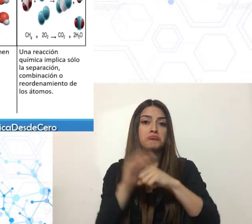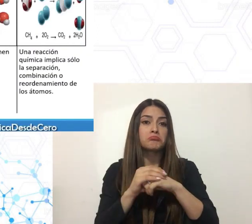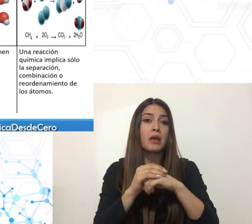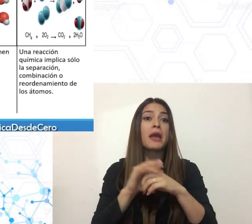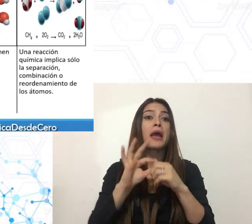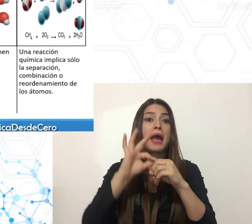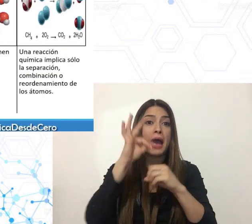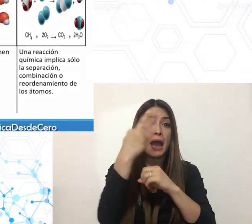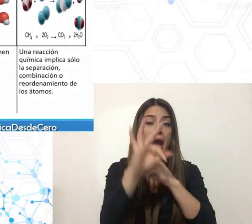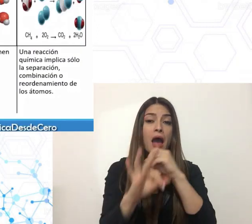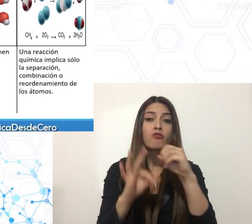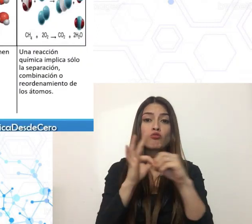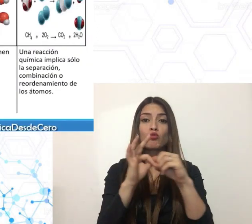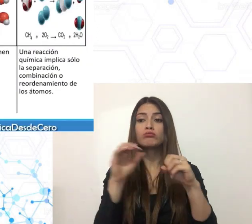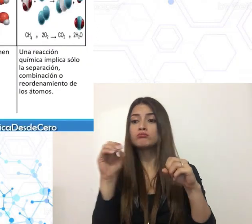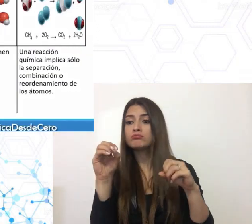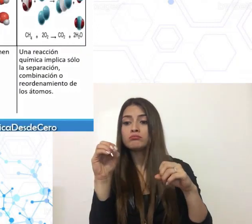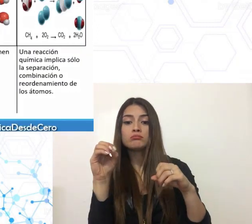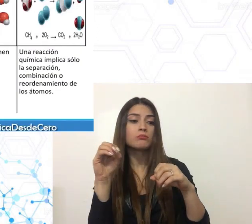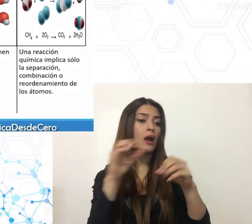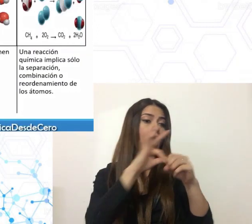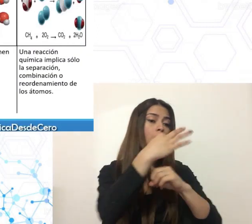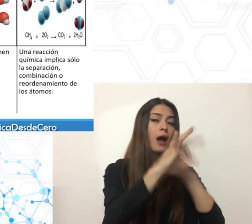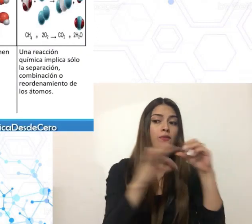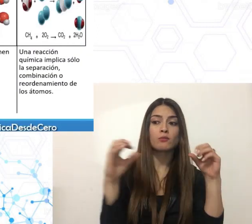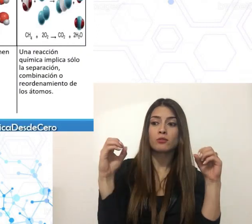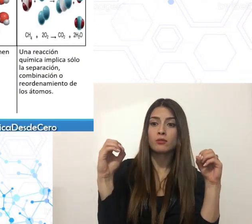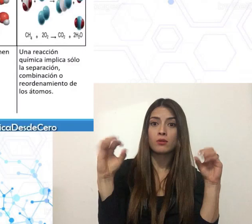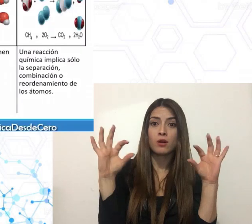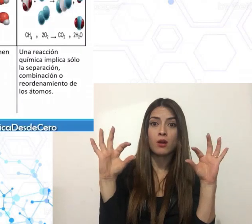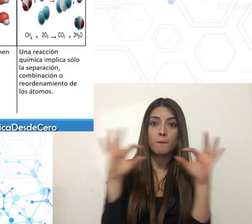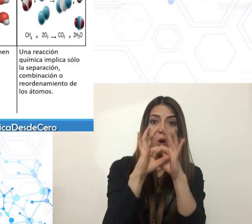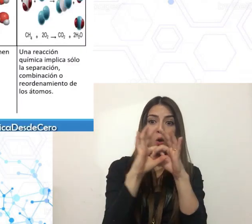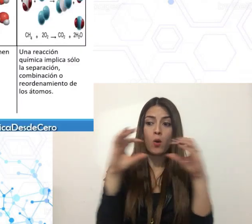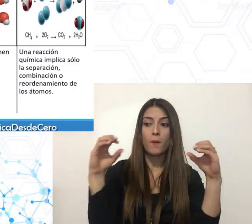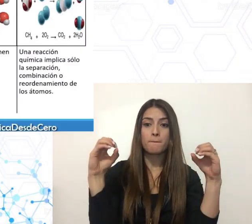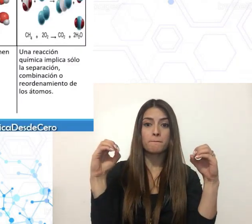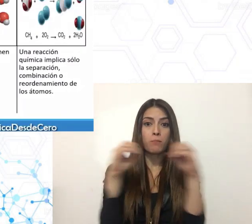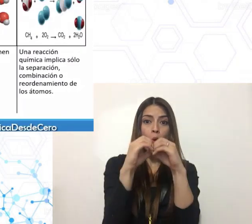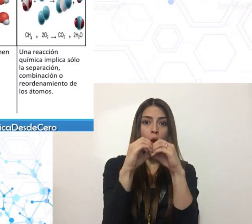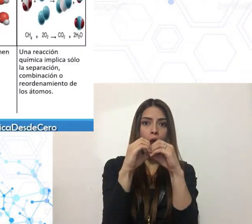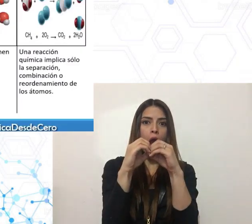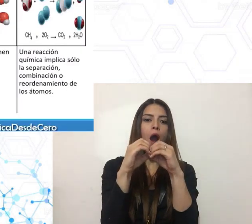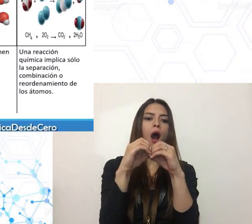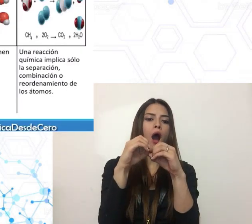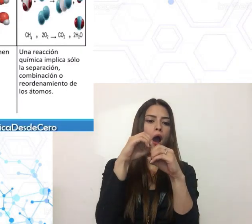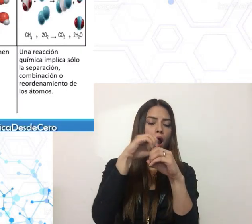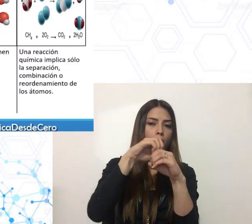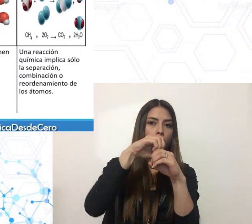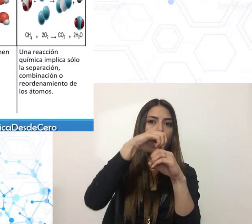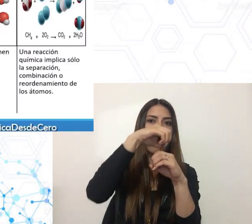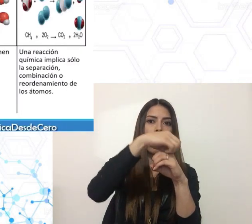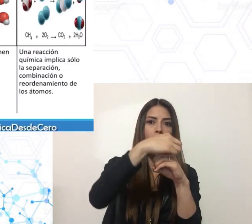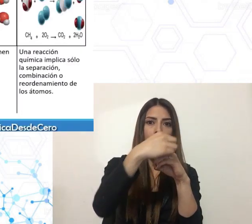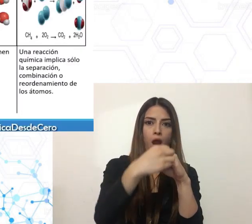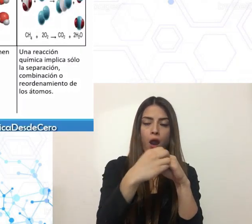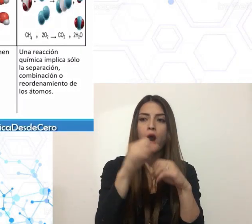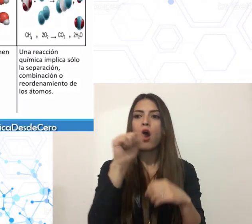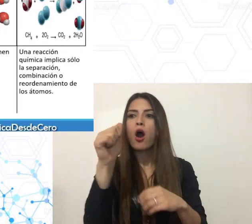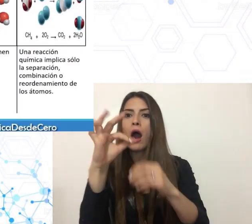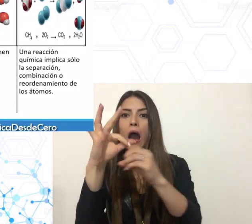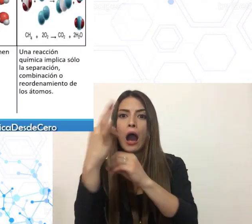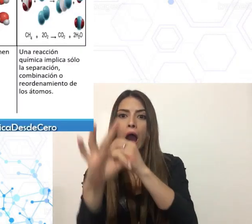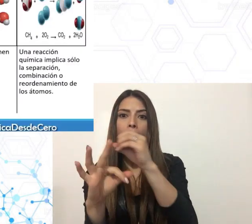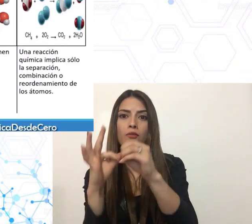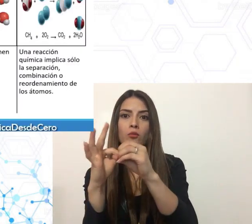para organizarse en proporciones definidas, como por ejemplo el agua, que es H2O. Entonces el hidrógeno